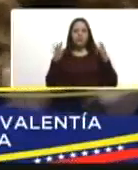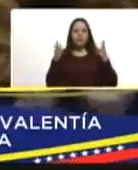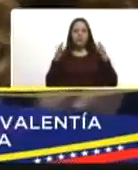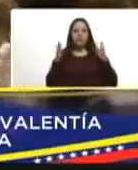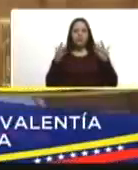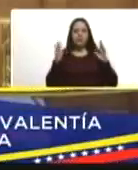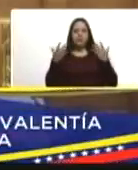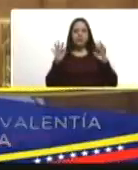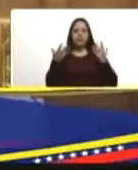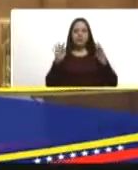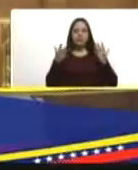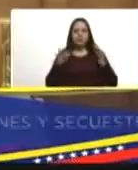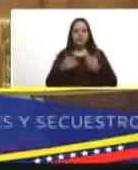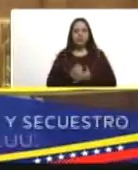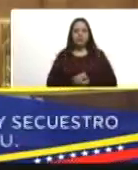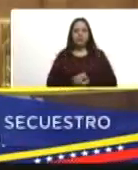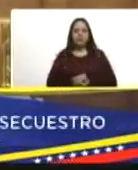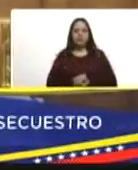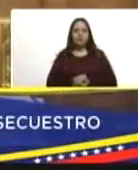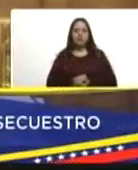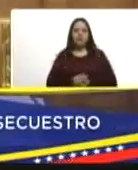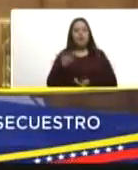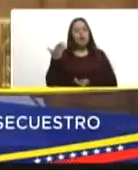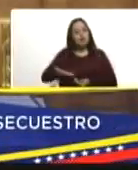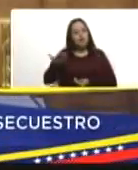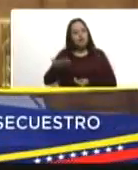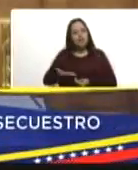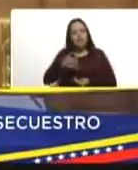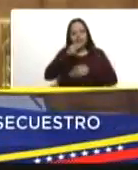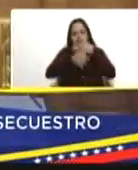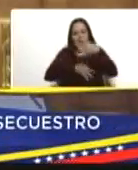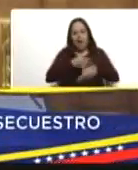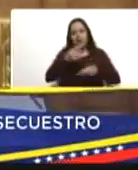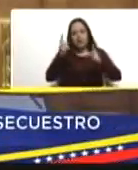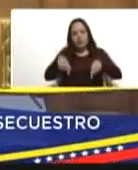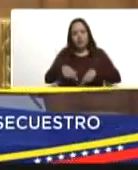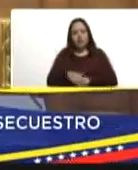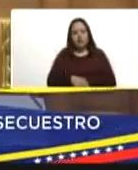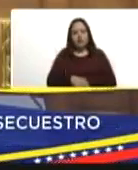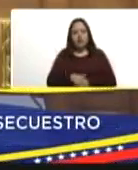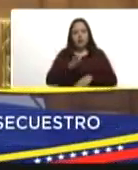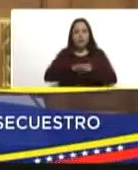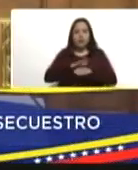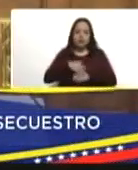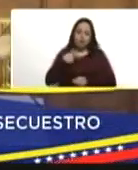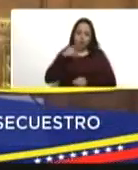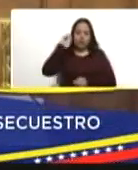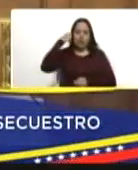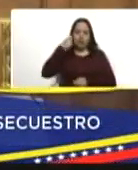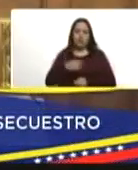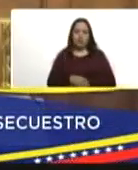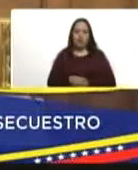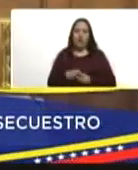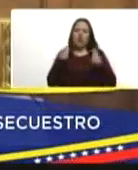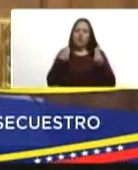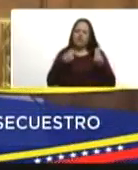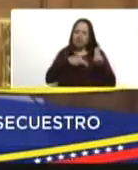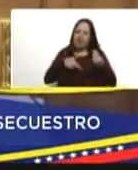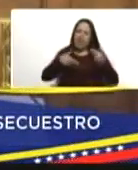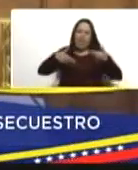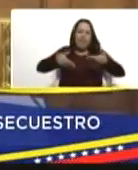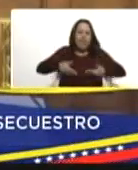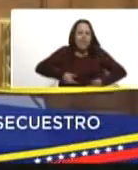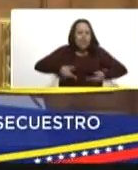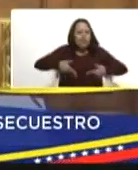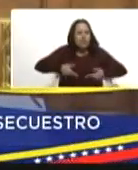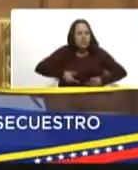rescatamos vaga el comentario también porque me acordé Cómo parí para